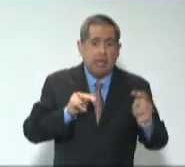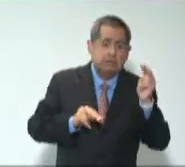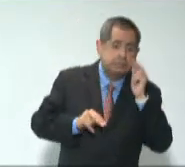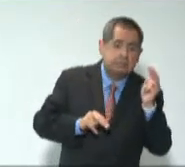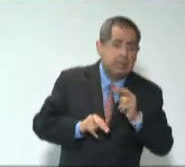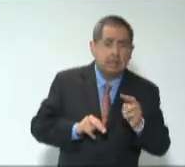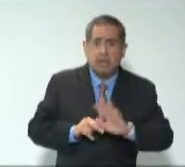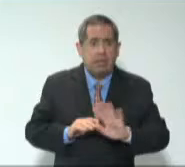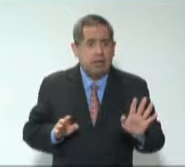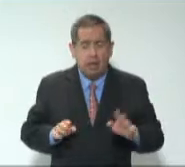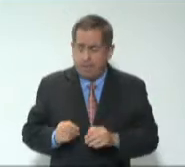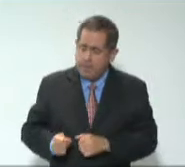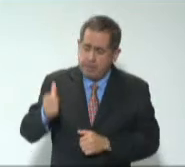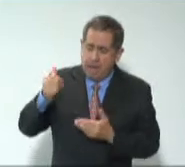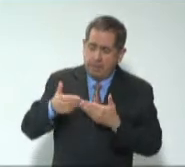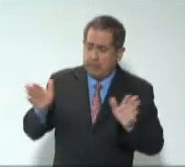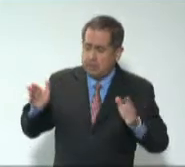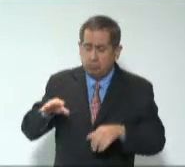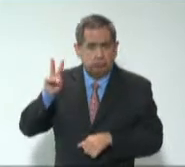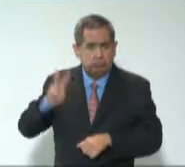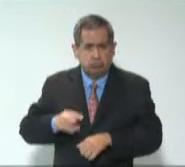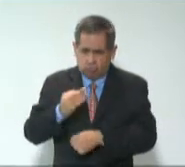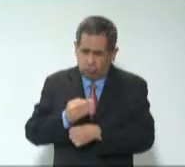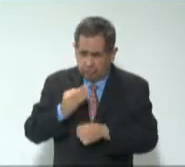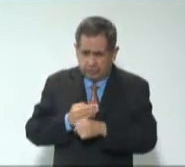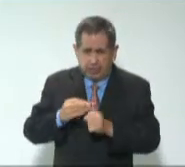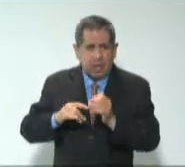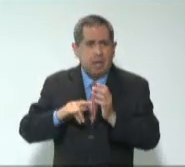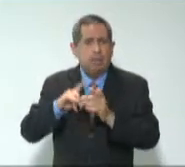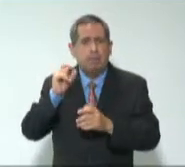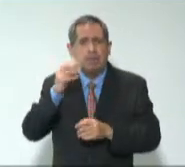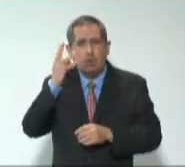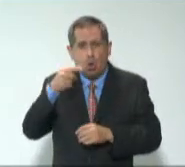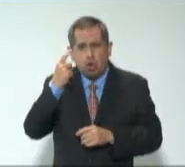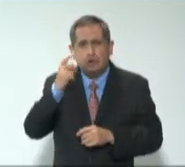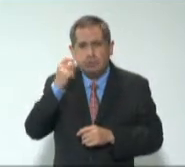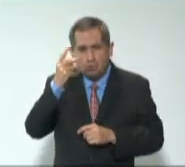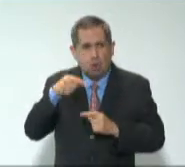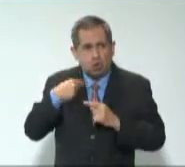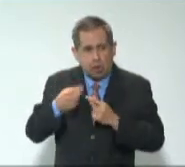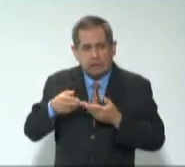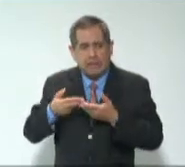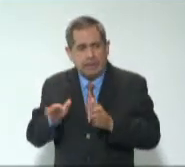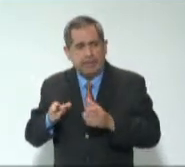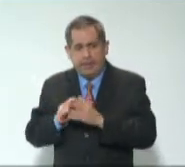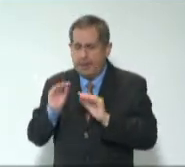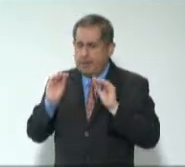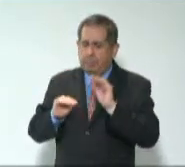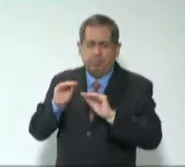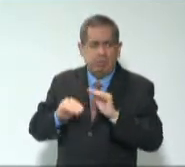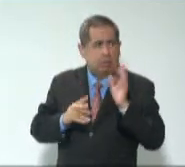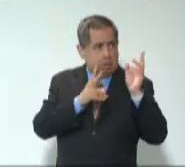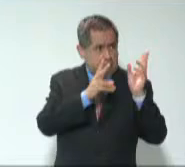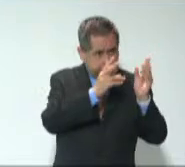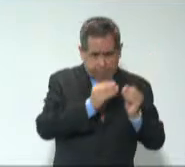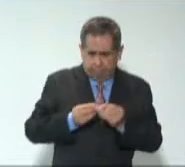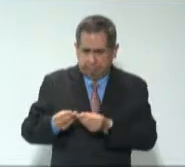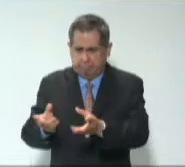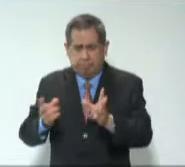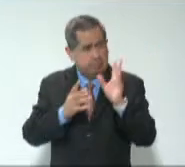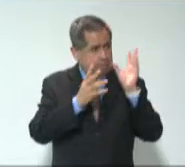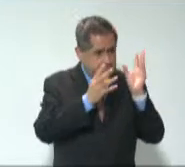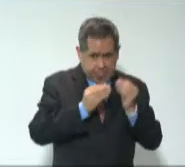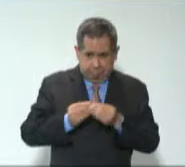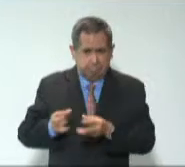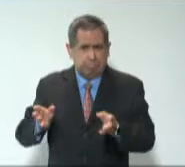México son literalmente en tiempo real con cortes de 24 horas todos los datos abiertos siguiendo los parámetros de